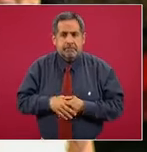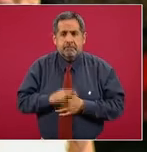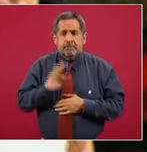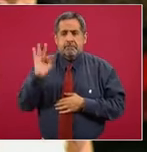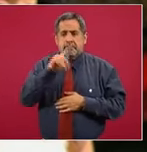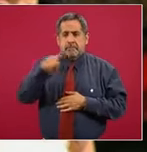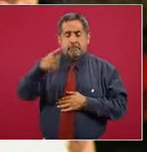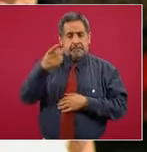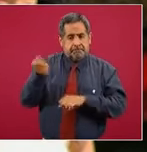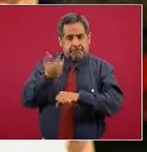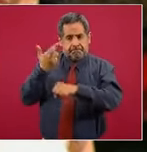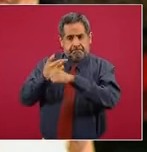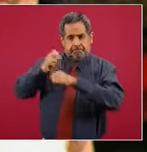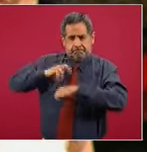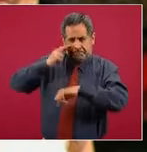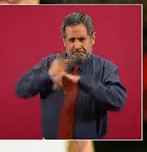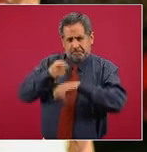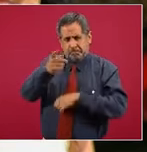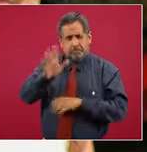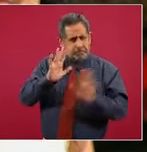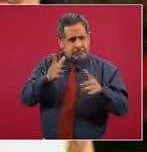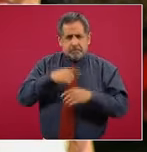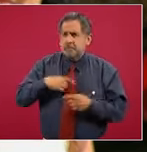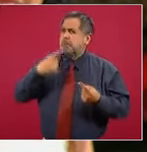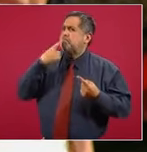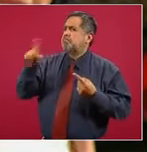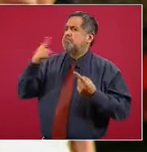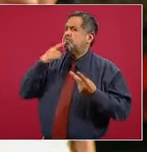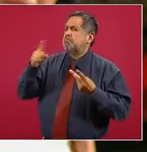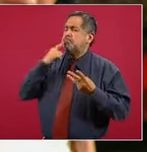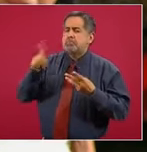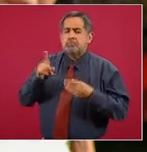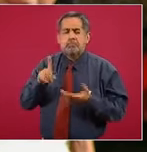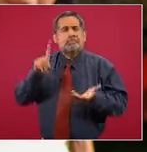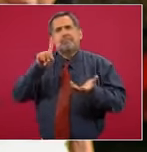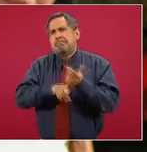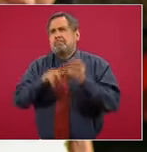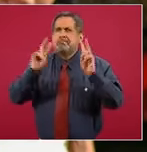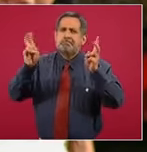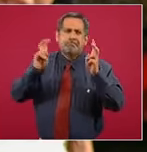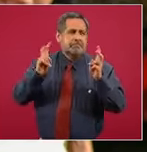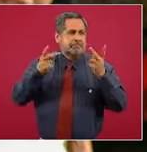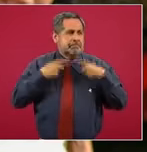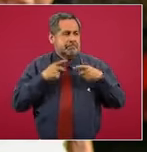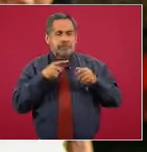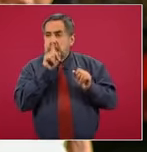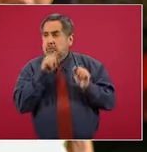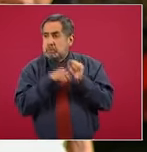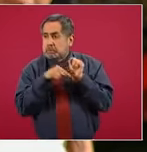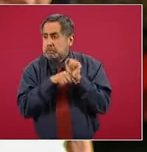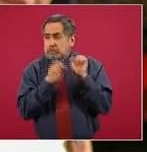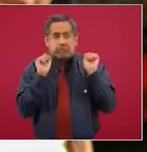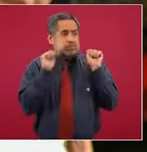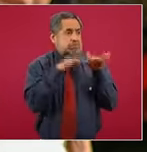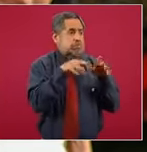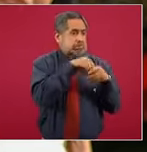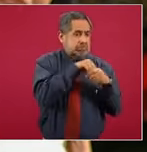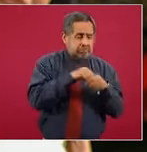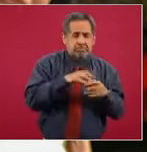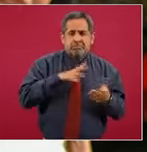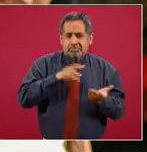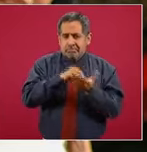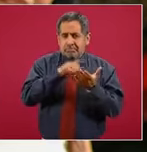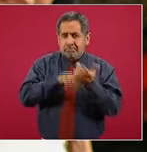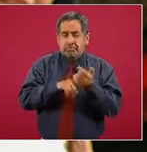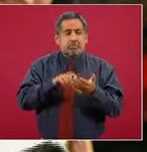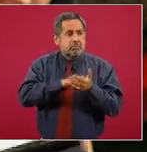como Secretaría han recibido denuncias de eventos, si se puede decir, masivos, clandestinos, se ha documentado que ha habido